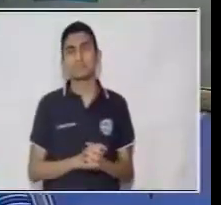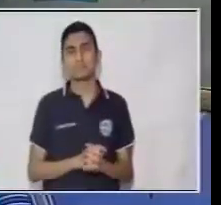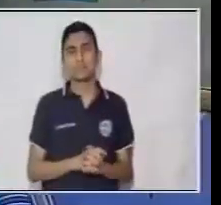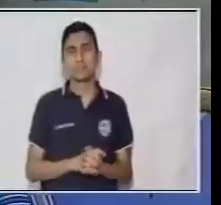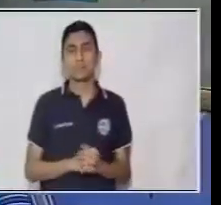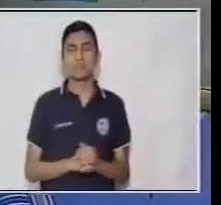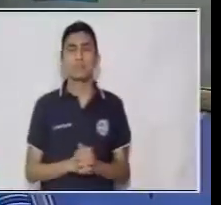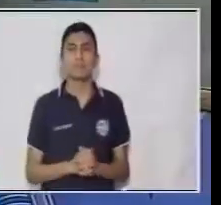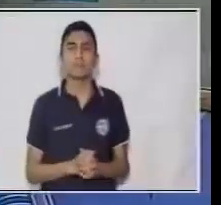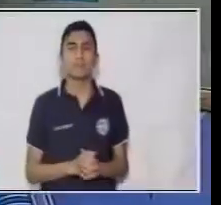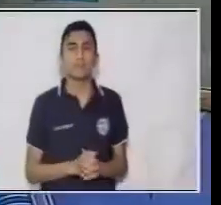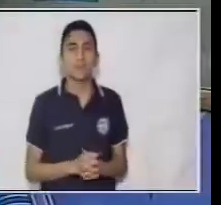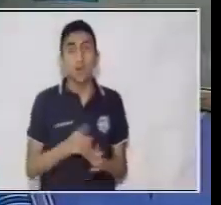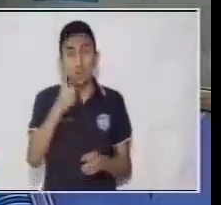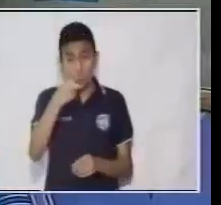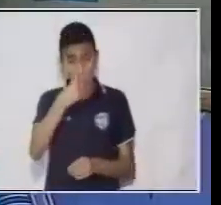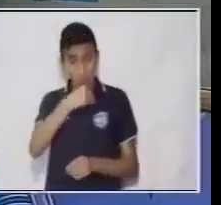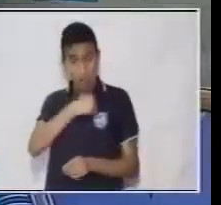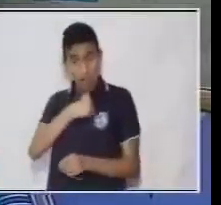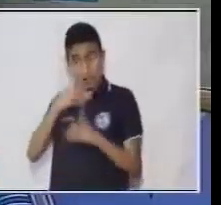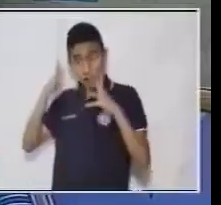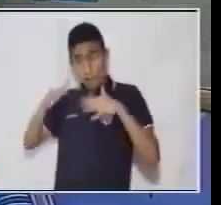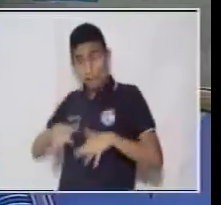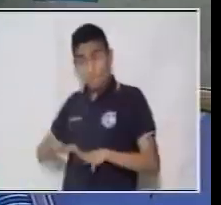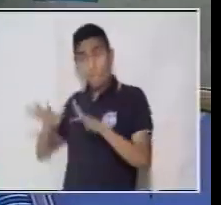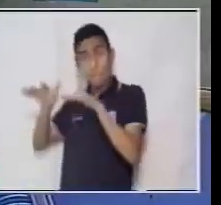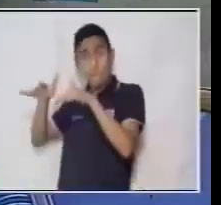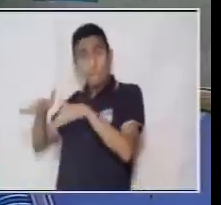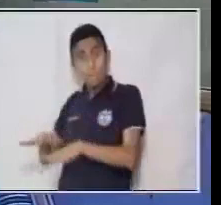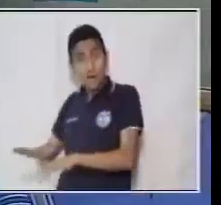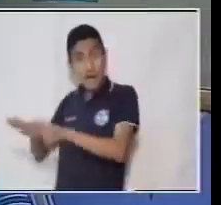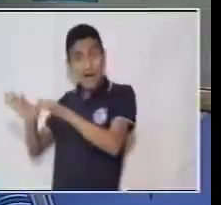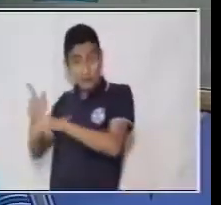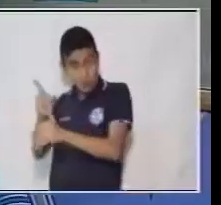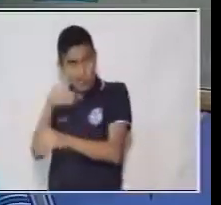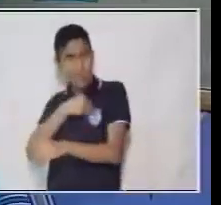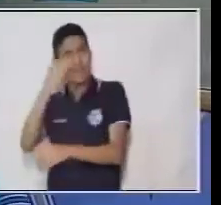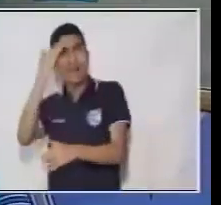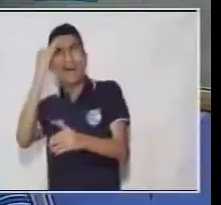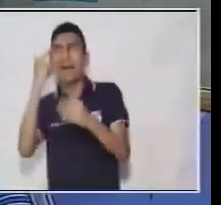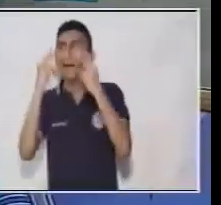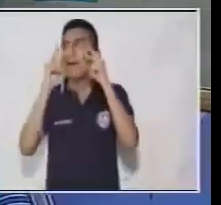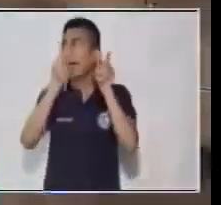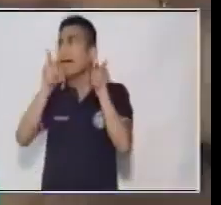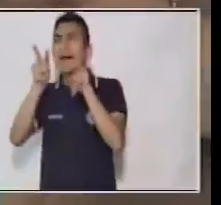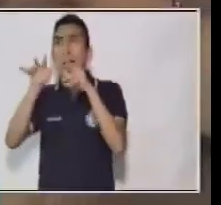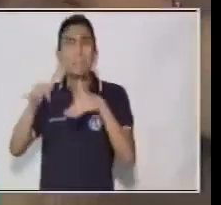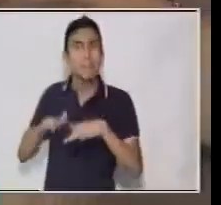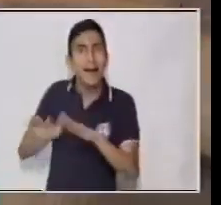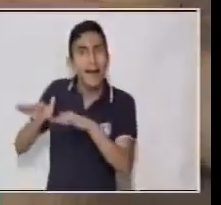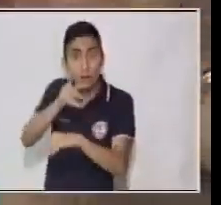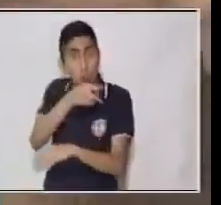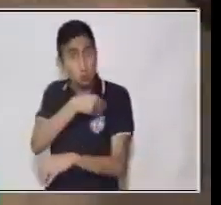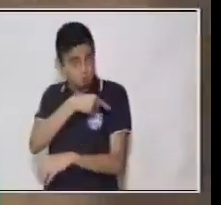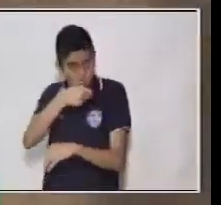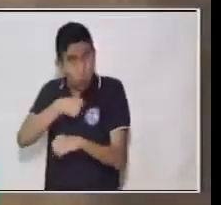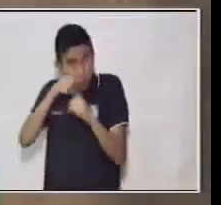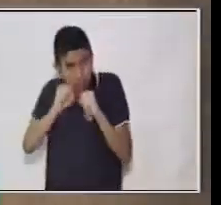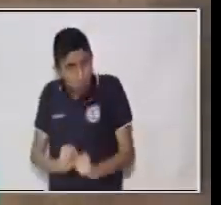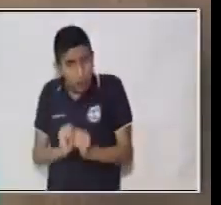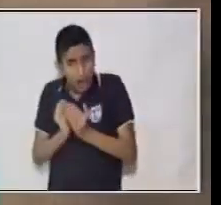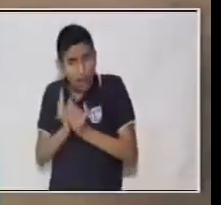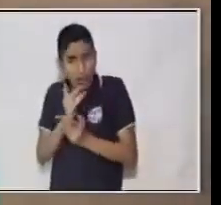Si por mar quieres viajar y las olas disfrutar, yo te puedo llevar